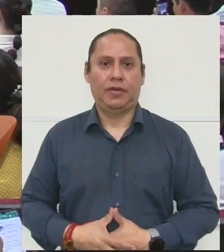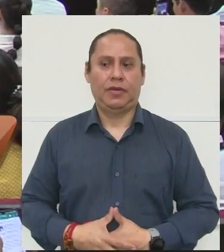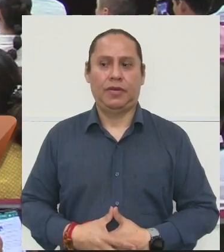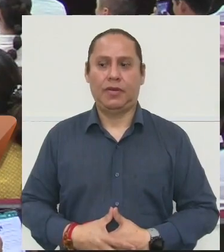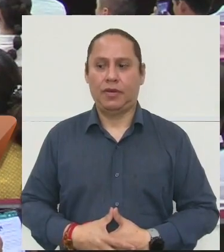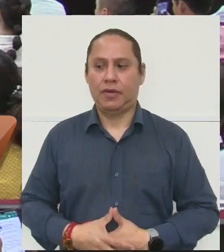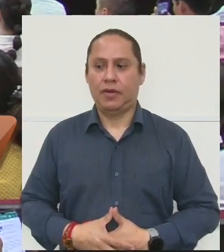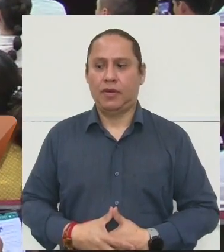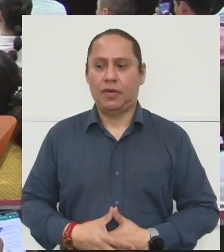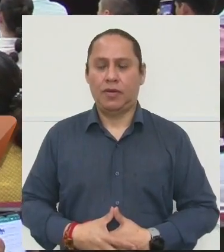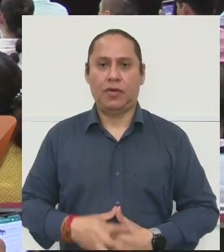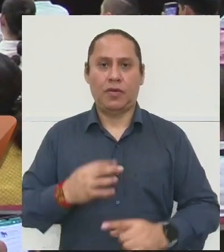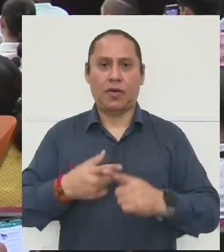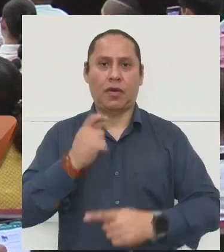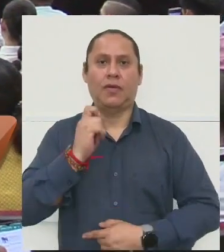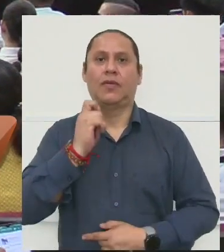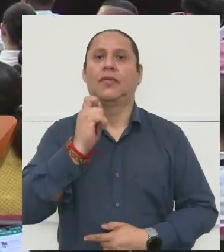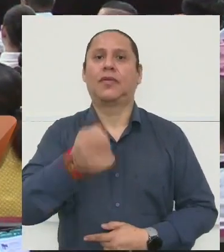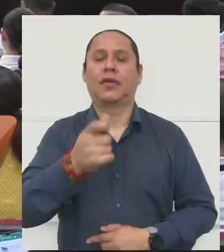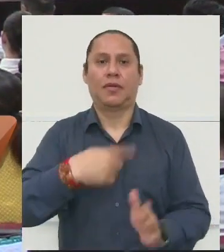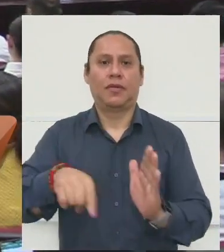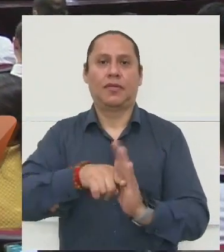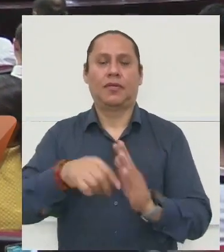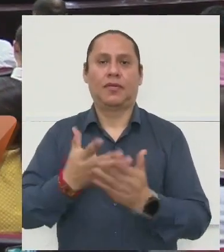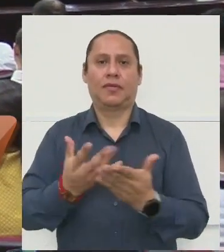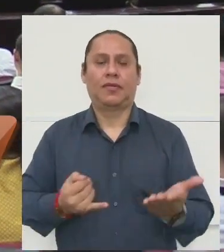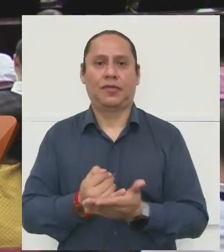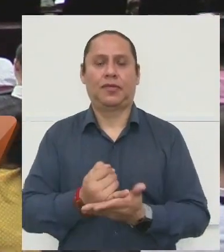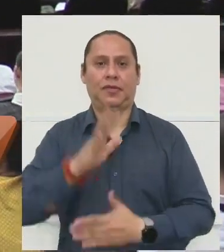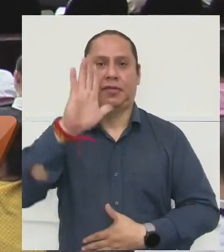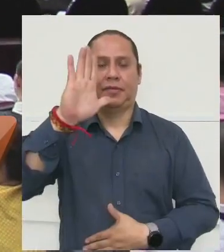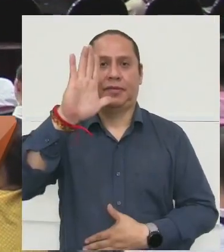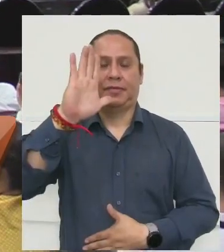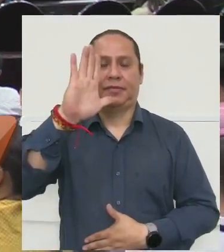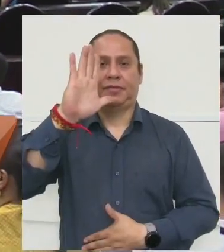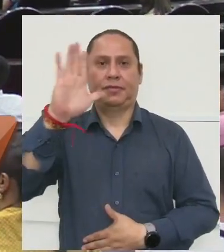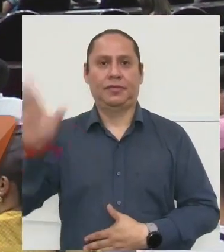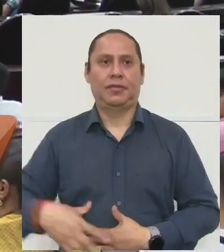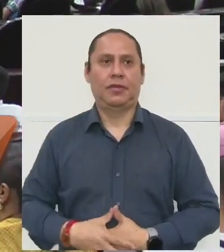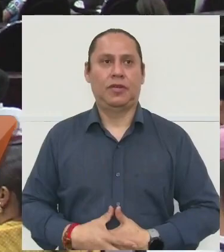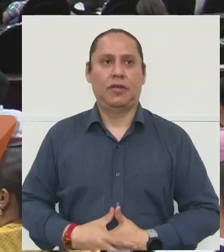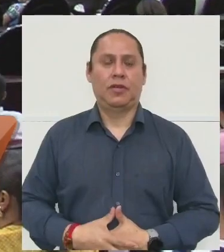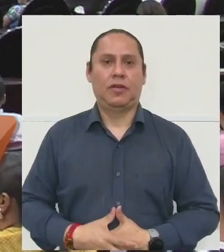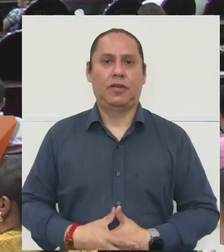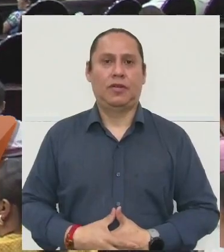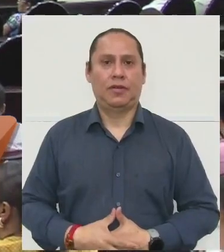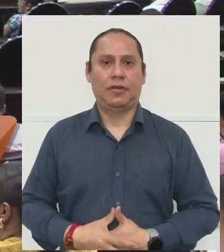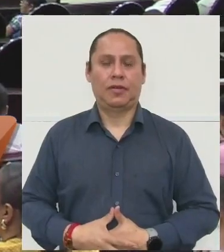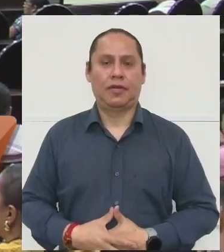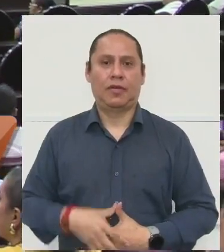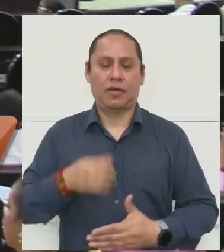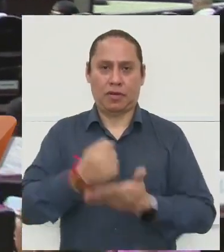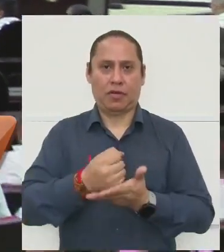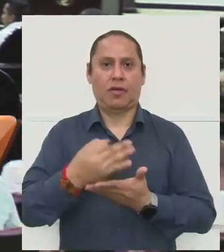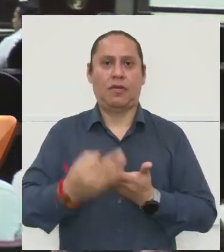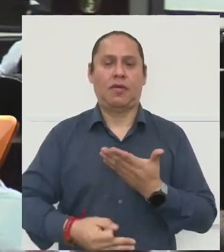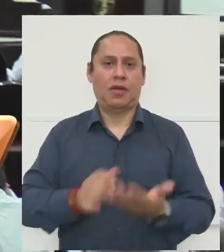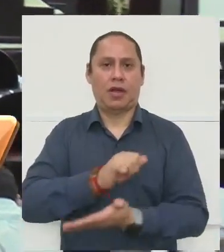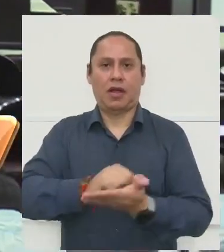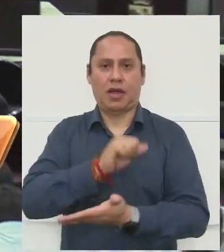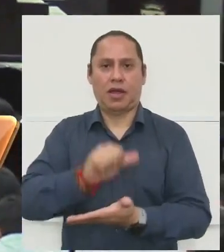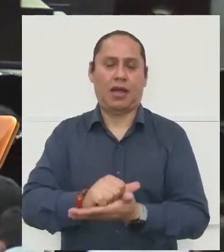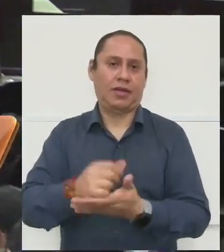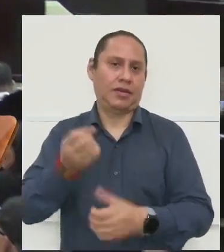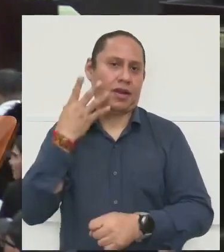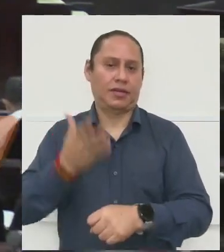mano los que estén por la negativa sírvanse manifestarlo levantando la mano está aprobada el acta de